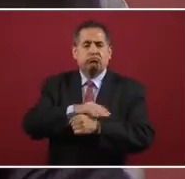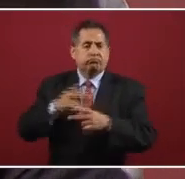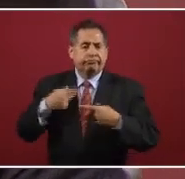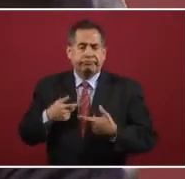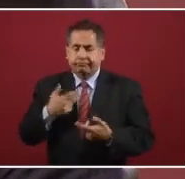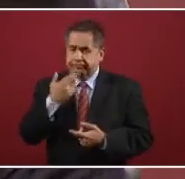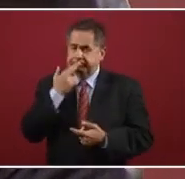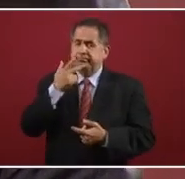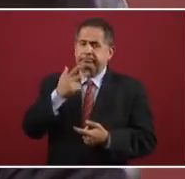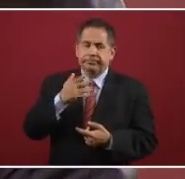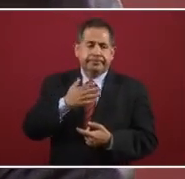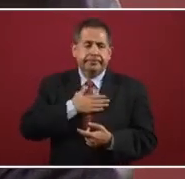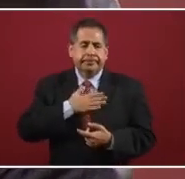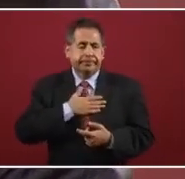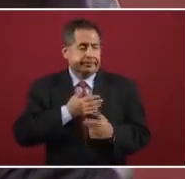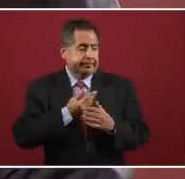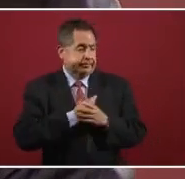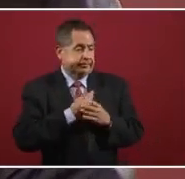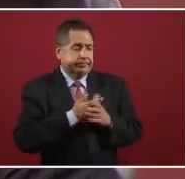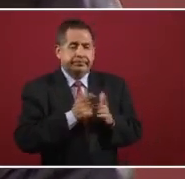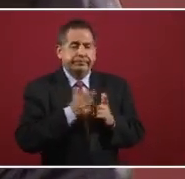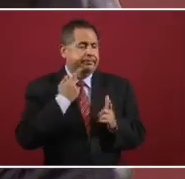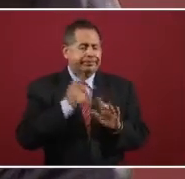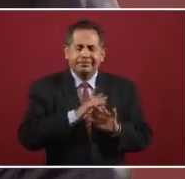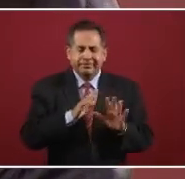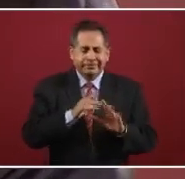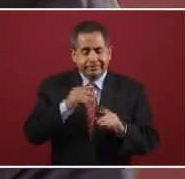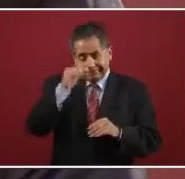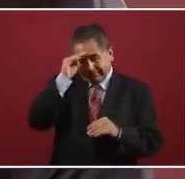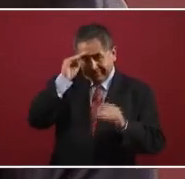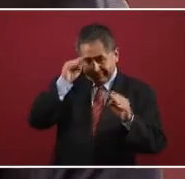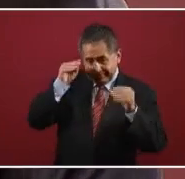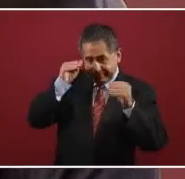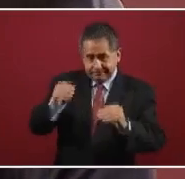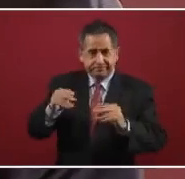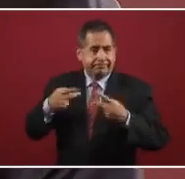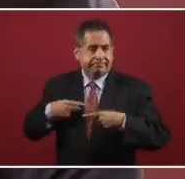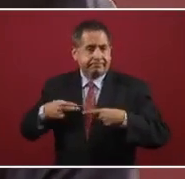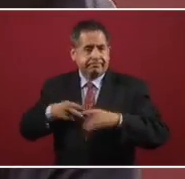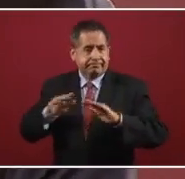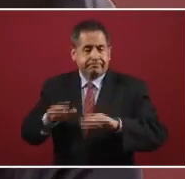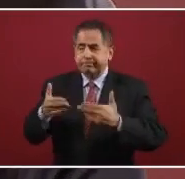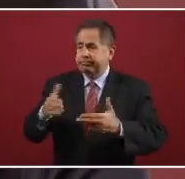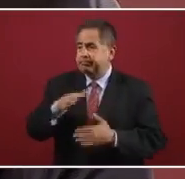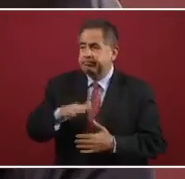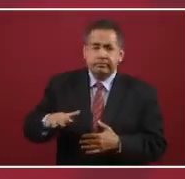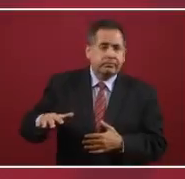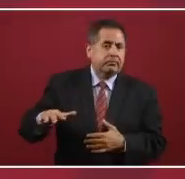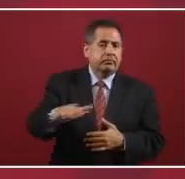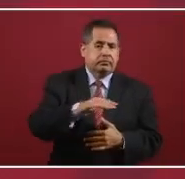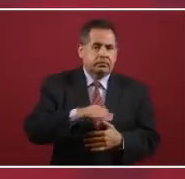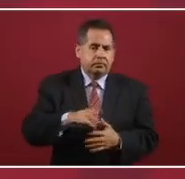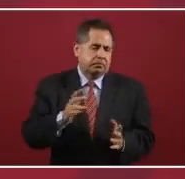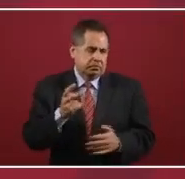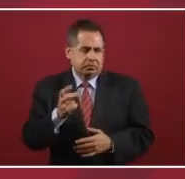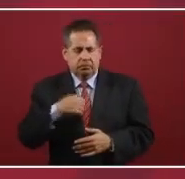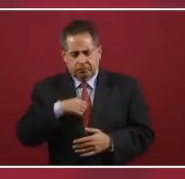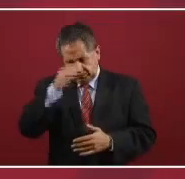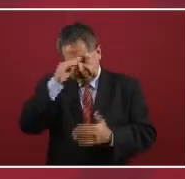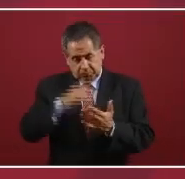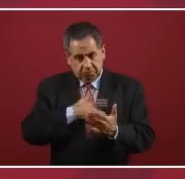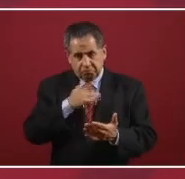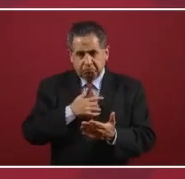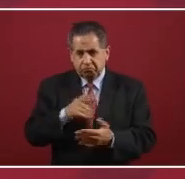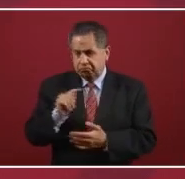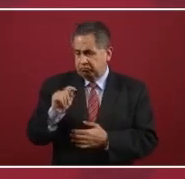más que en los intereses partidistas. Entonces, creo que se va a aprobar el tratado y esto va a ayudar